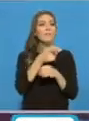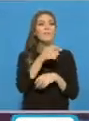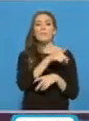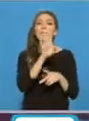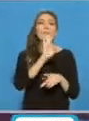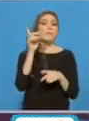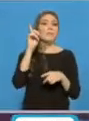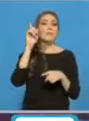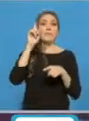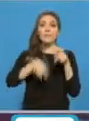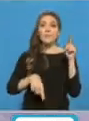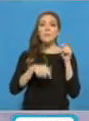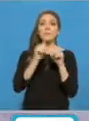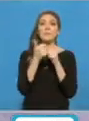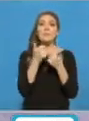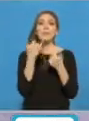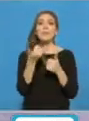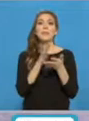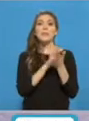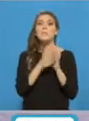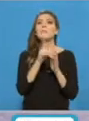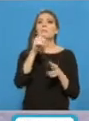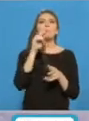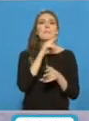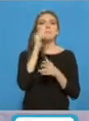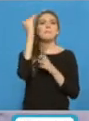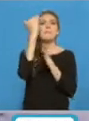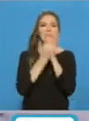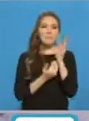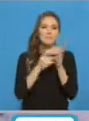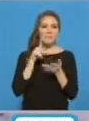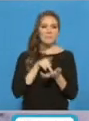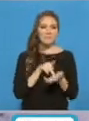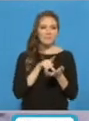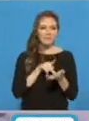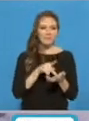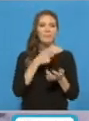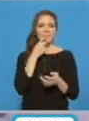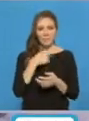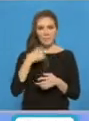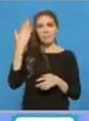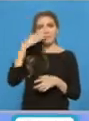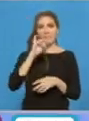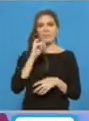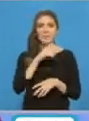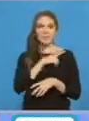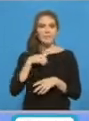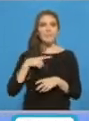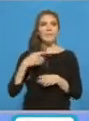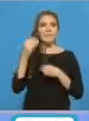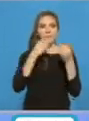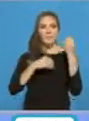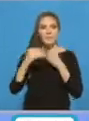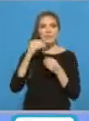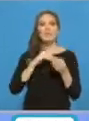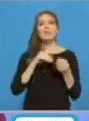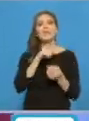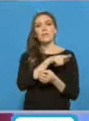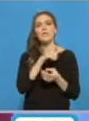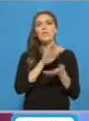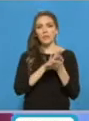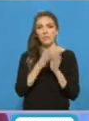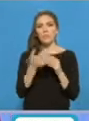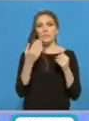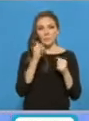te voy a decir una cosa, Miki, que yo entiendo que hay que comer tortillas que son muy buenas y que tienen fibra, pero no 6 a la